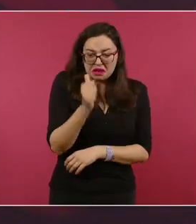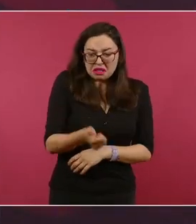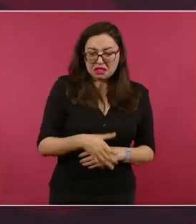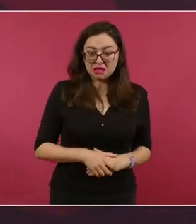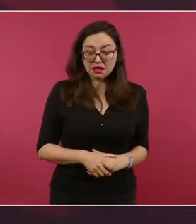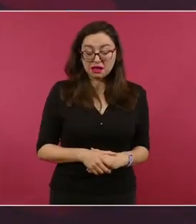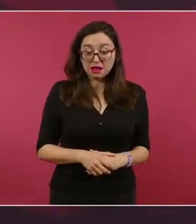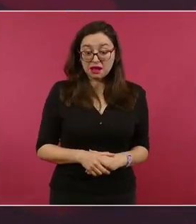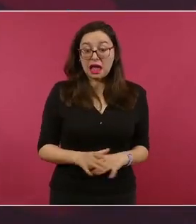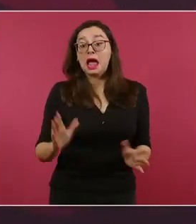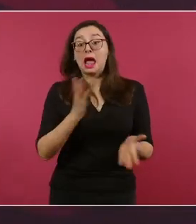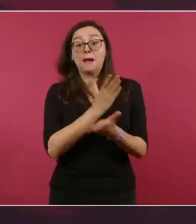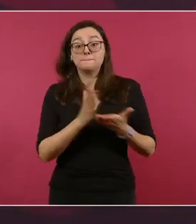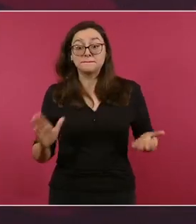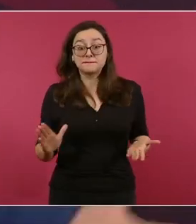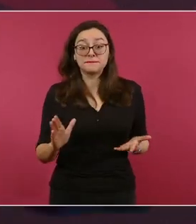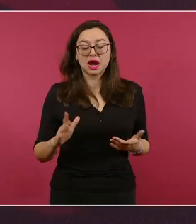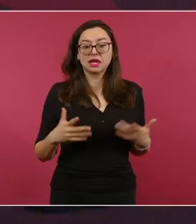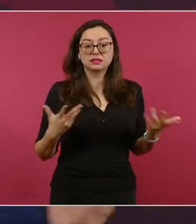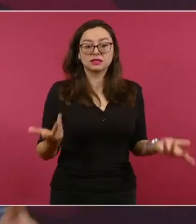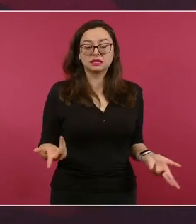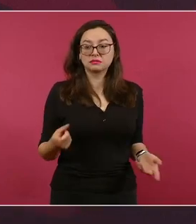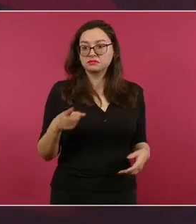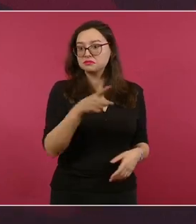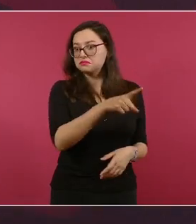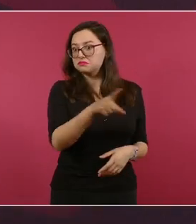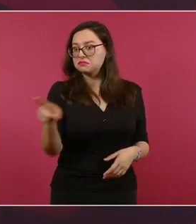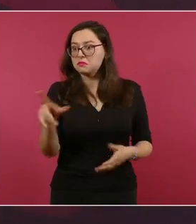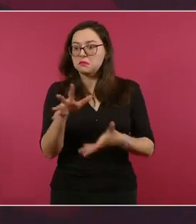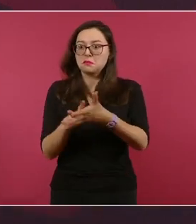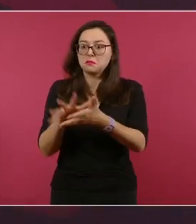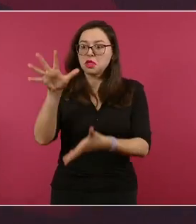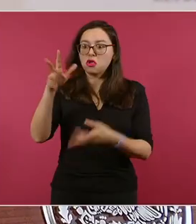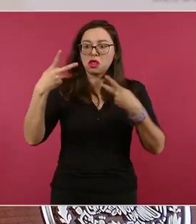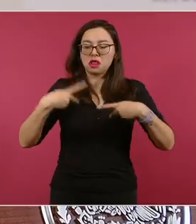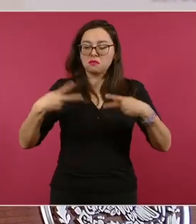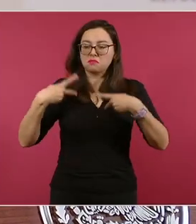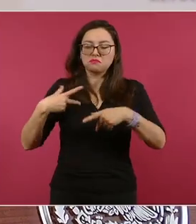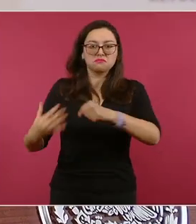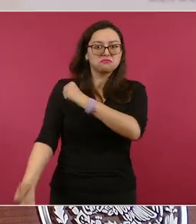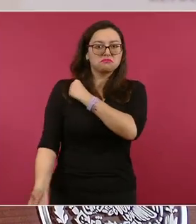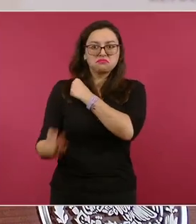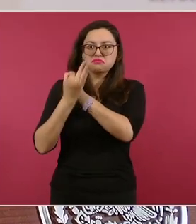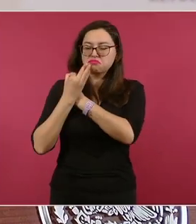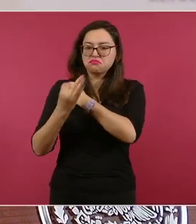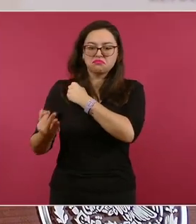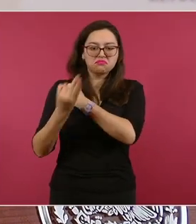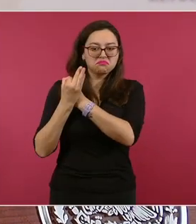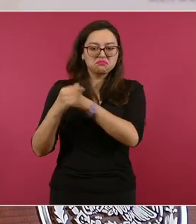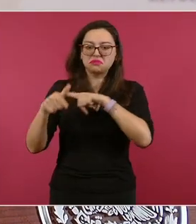lanzada no pueden con nosotros,